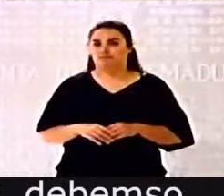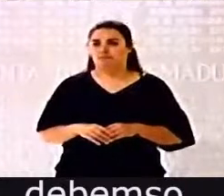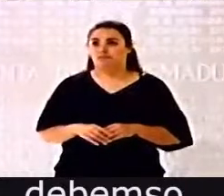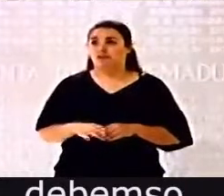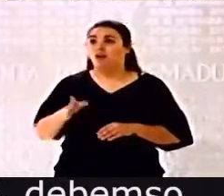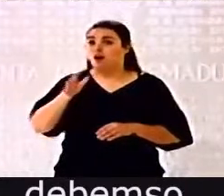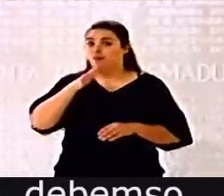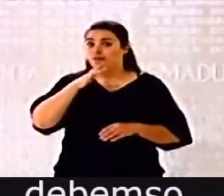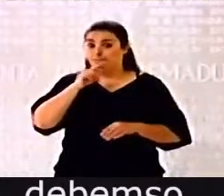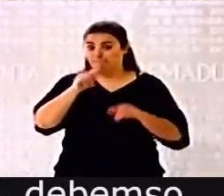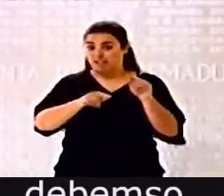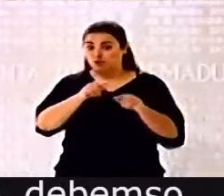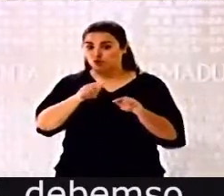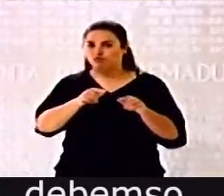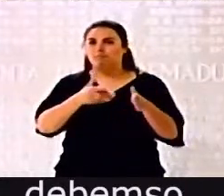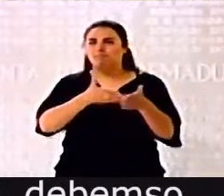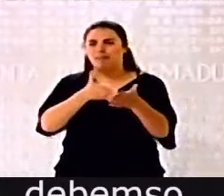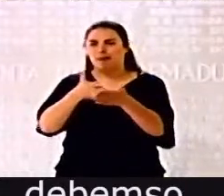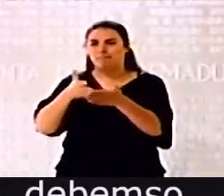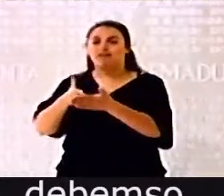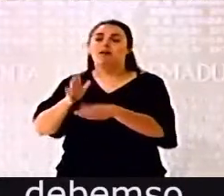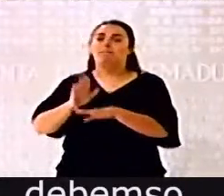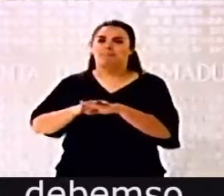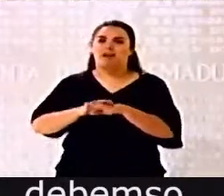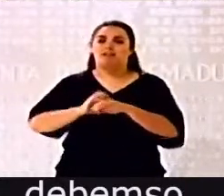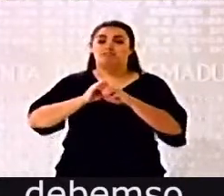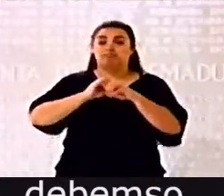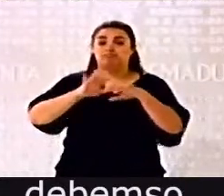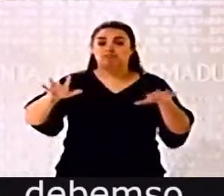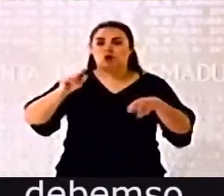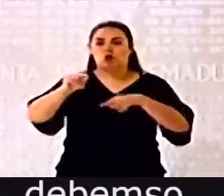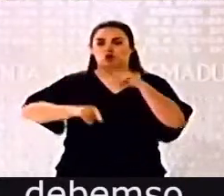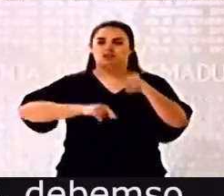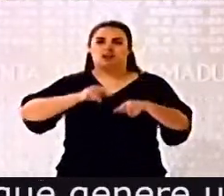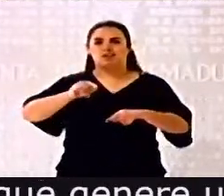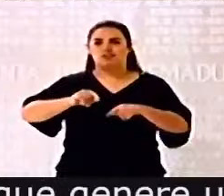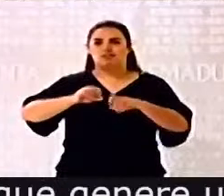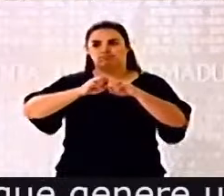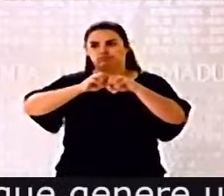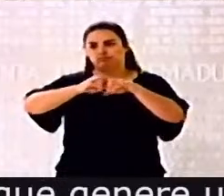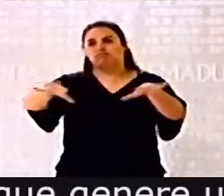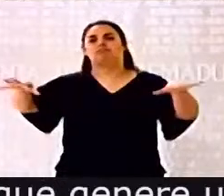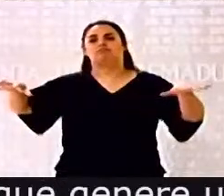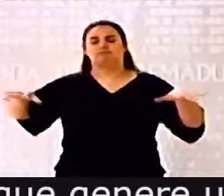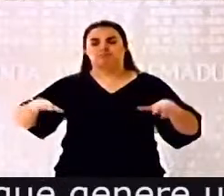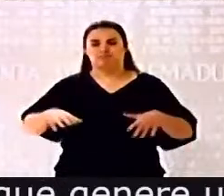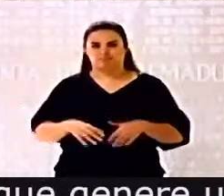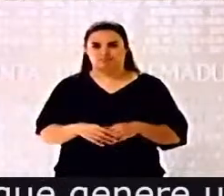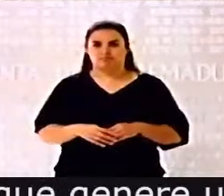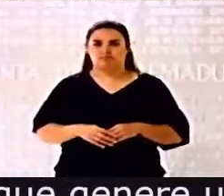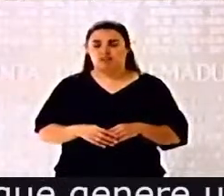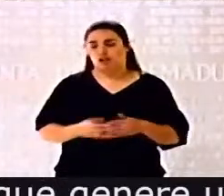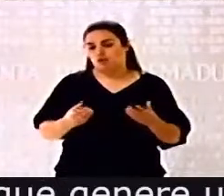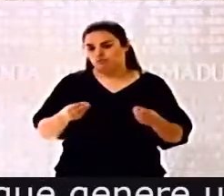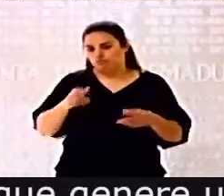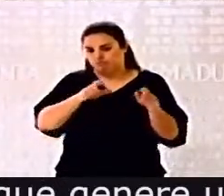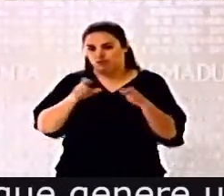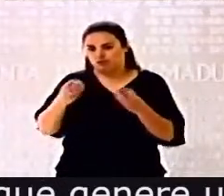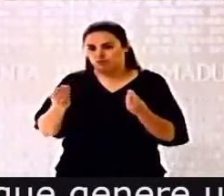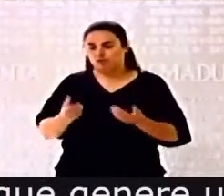Ponérselo difícil al virus para que el virus genere un contagio a un volumen de población